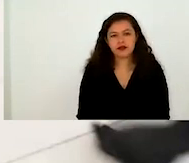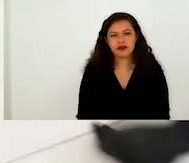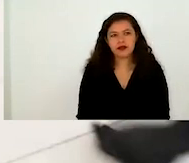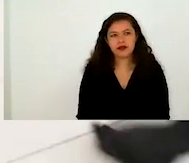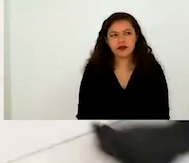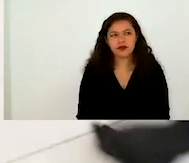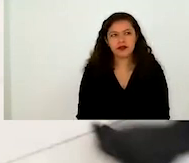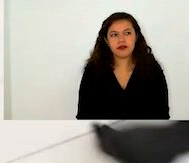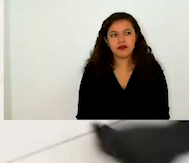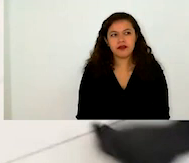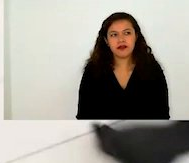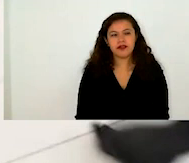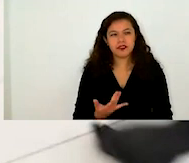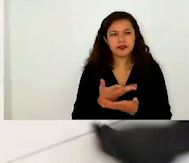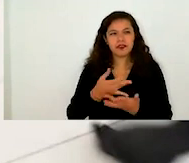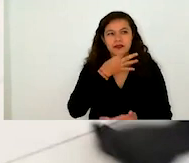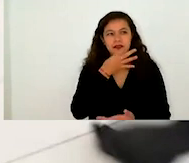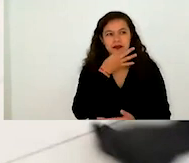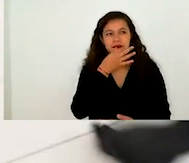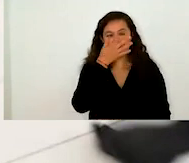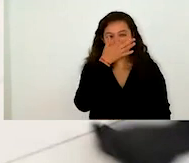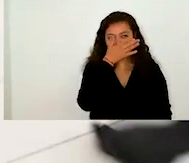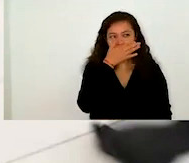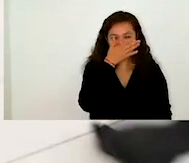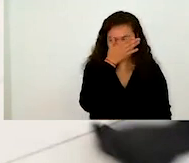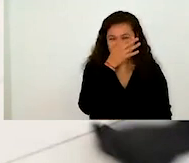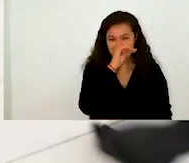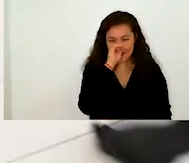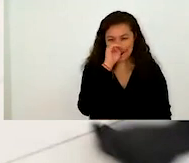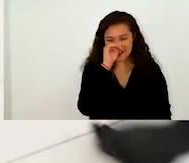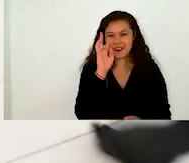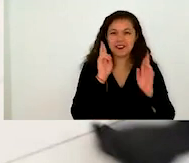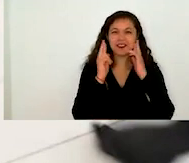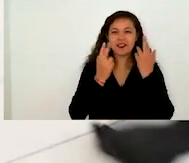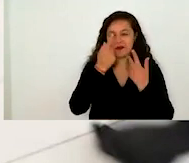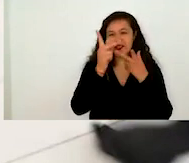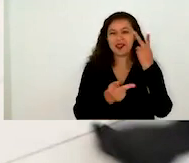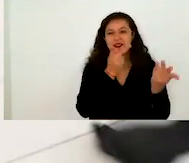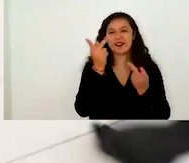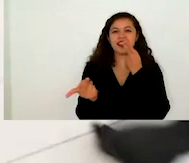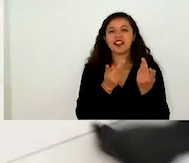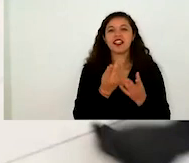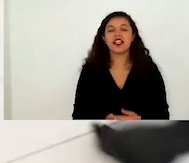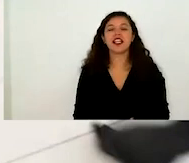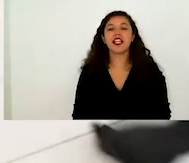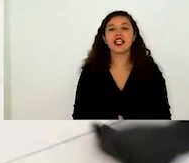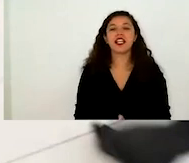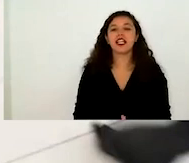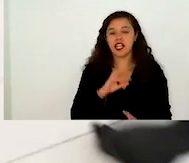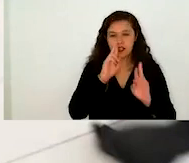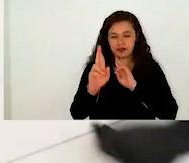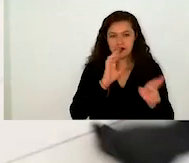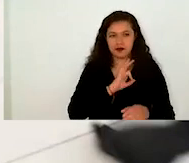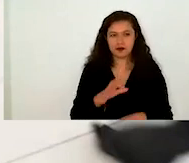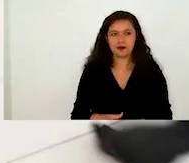vamos a dar unos minutitos que está el término de la sesión para realizar las preguntas ya pueden contestar muy bien